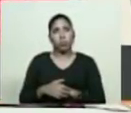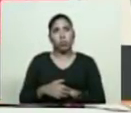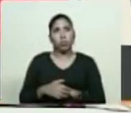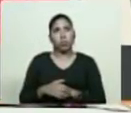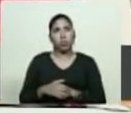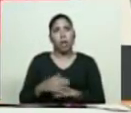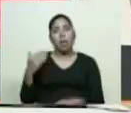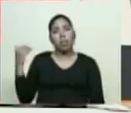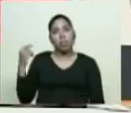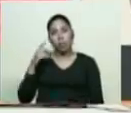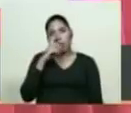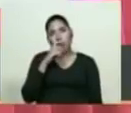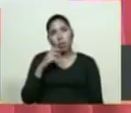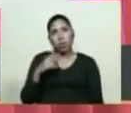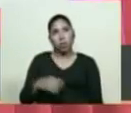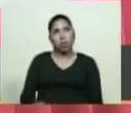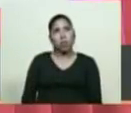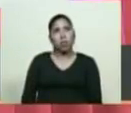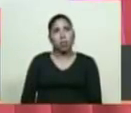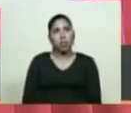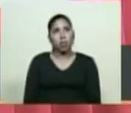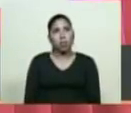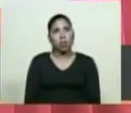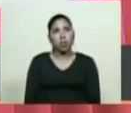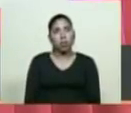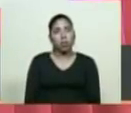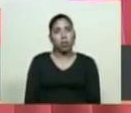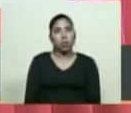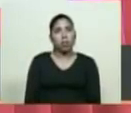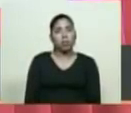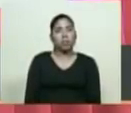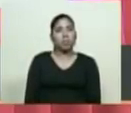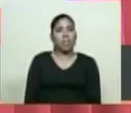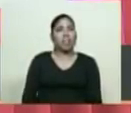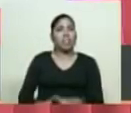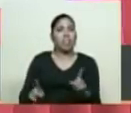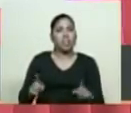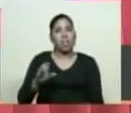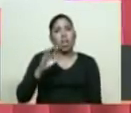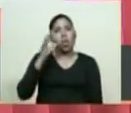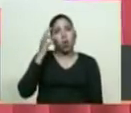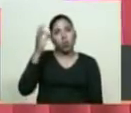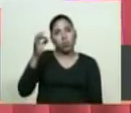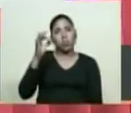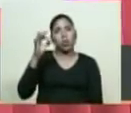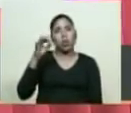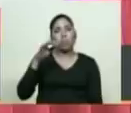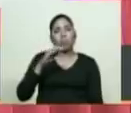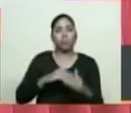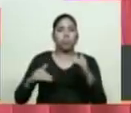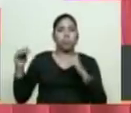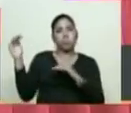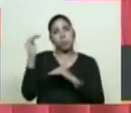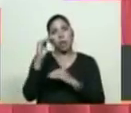antes? Consejo Supremo Electoral. Consejo Supremo Electoral. Eso sí es verdad que era un nido de